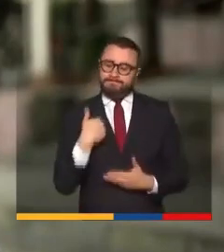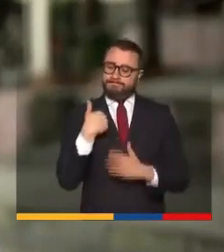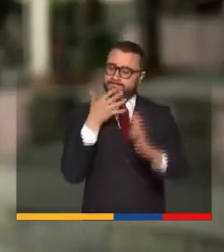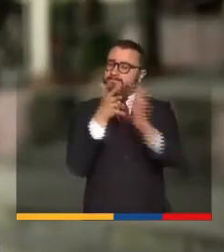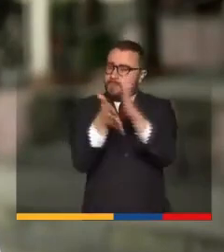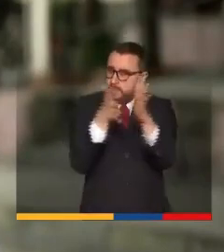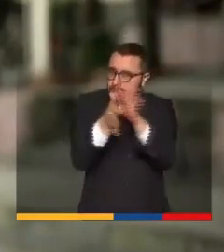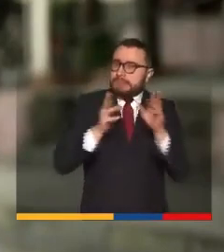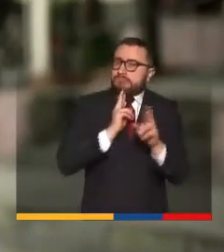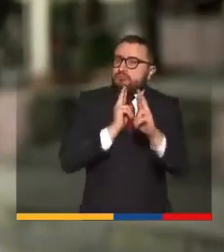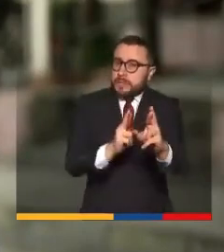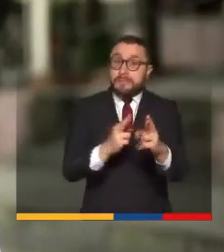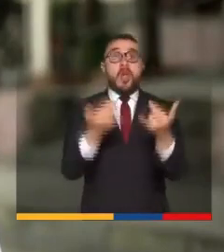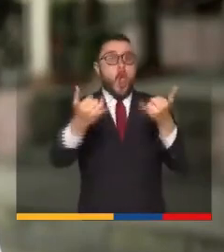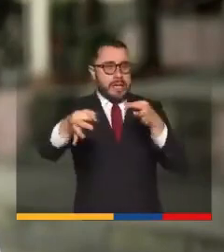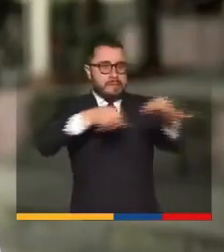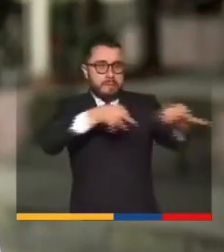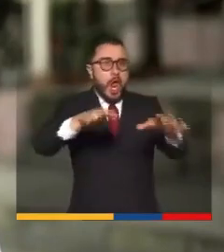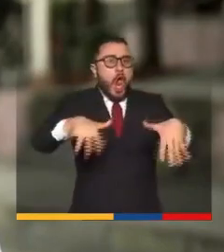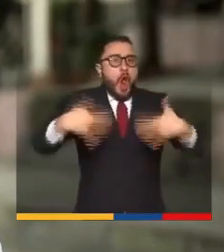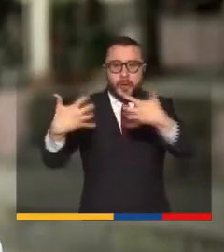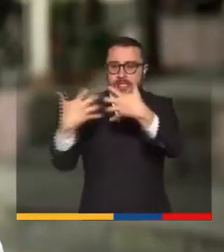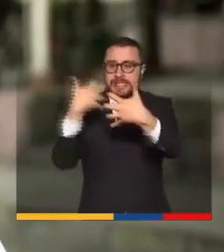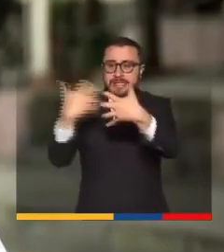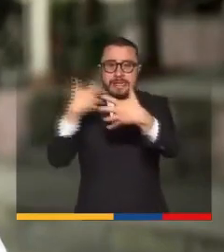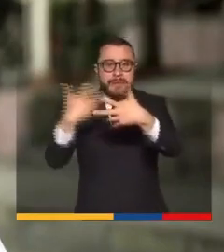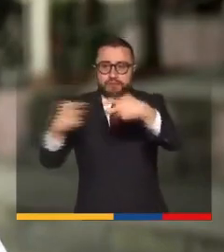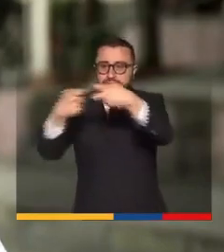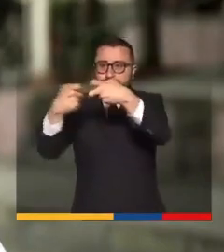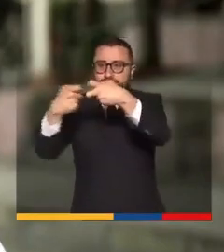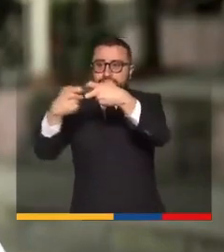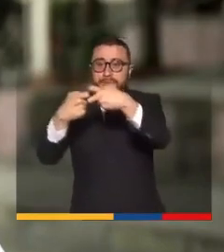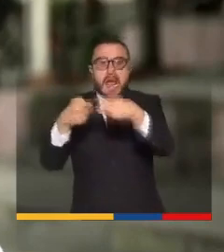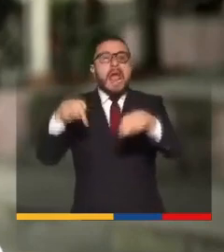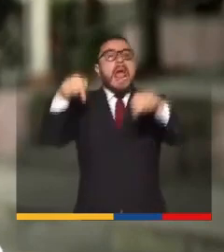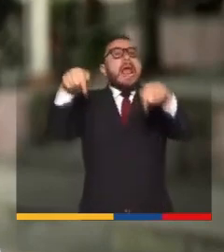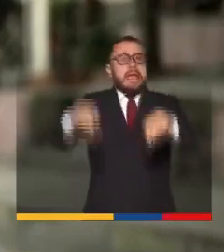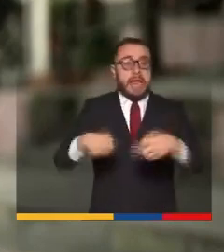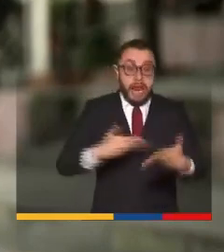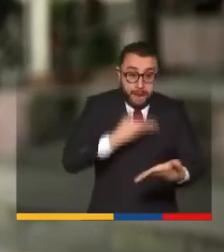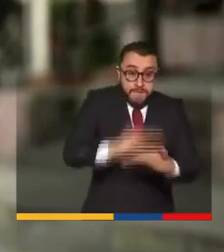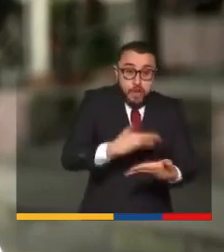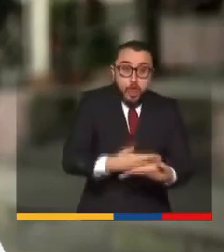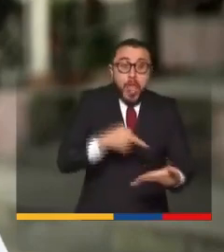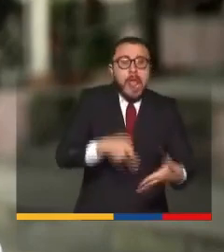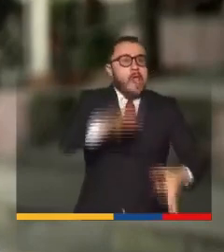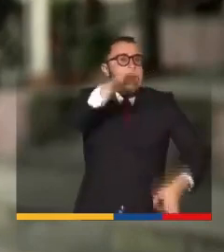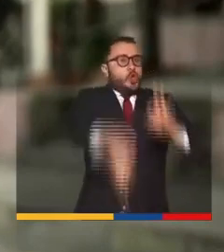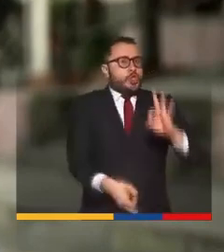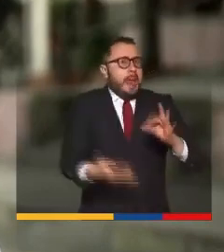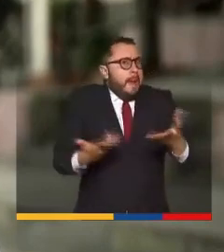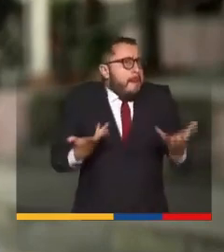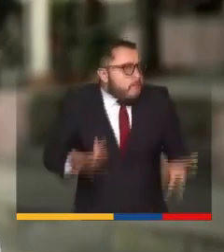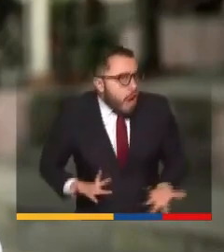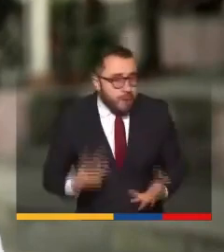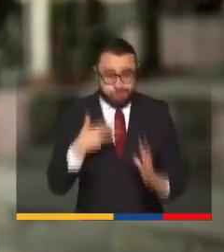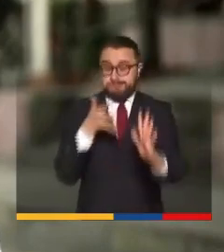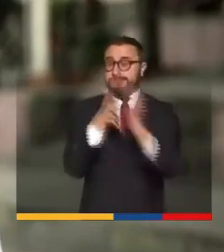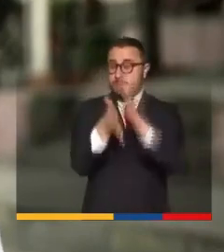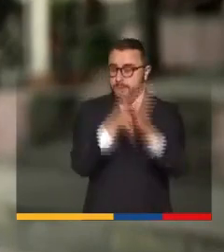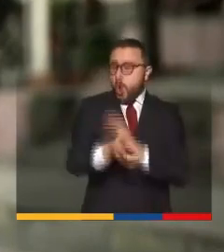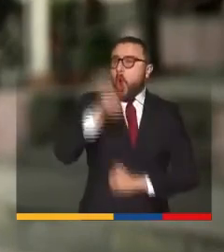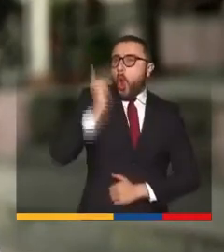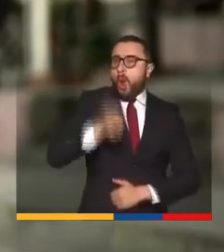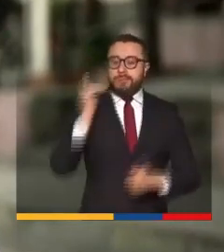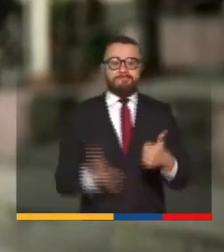sistema energético y por qué las tarifas son tan injustas. Uno, Colombia